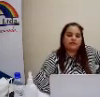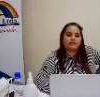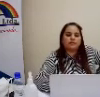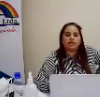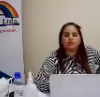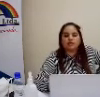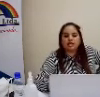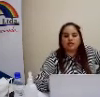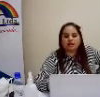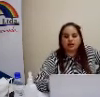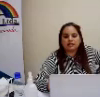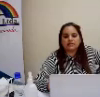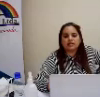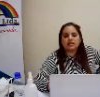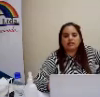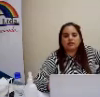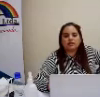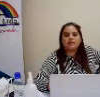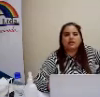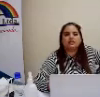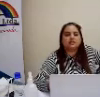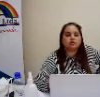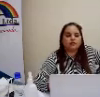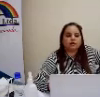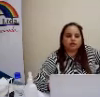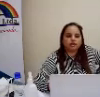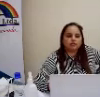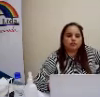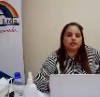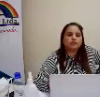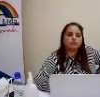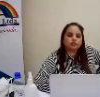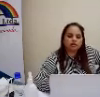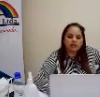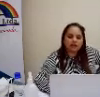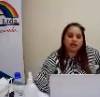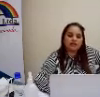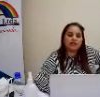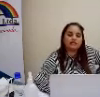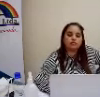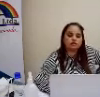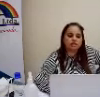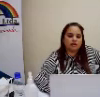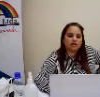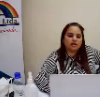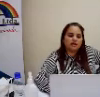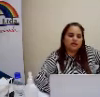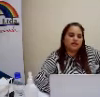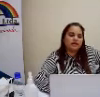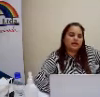Se ve, por ejemplo, que la banana tiene lo que se llama el triptófano, que es un precursor de la serotonina,